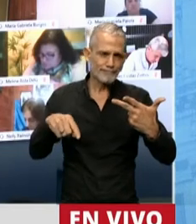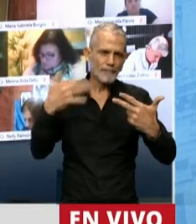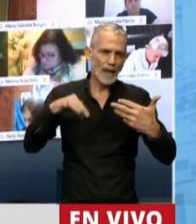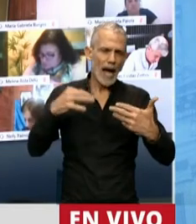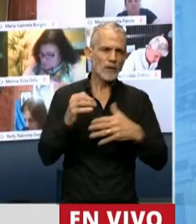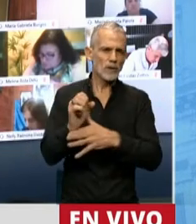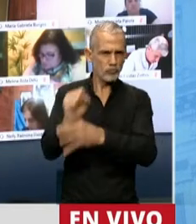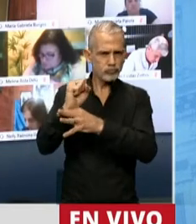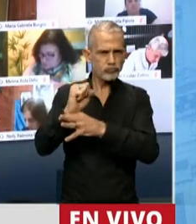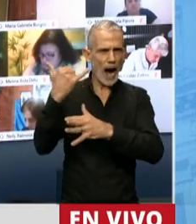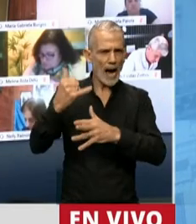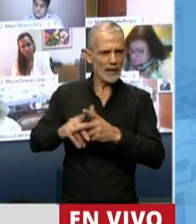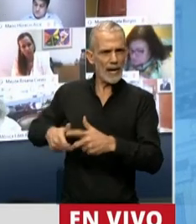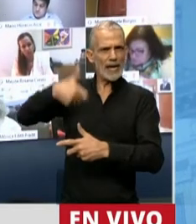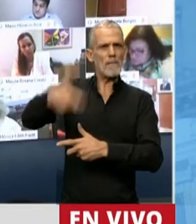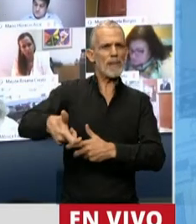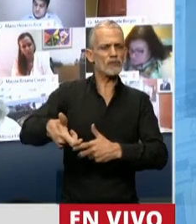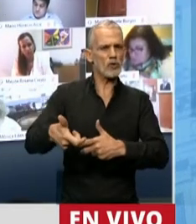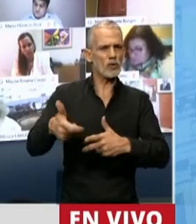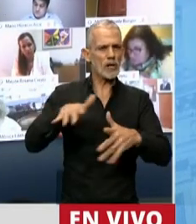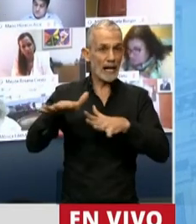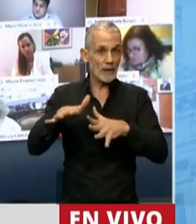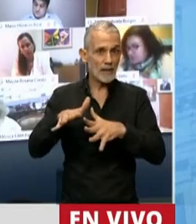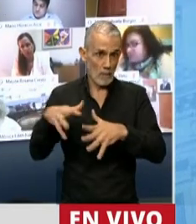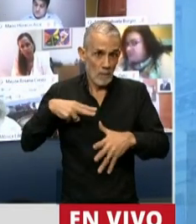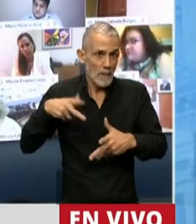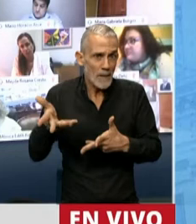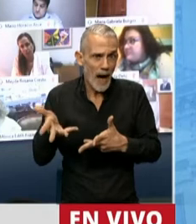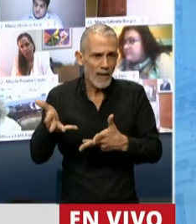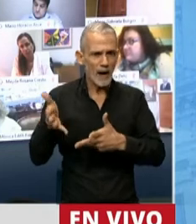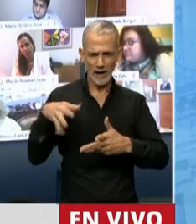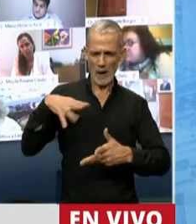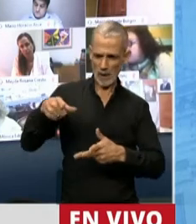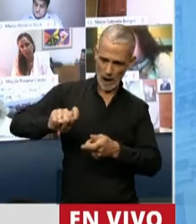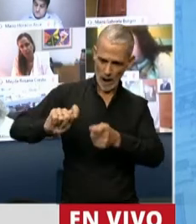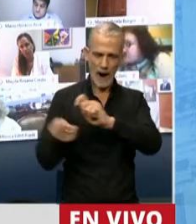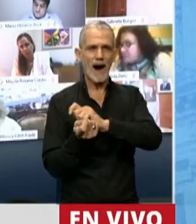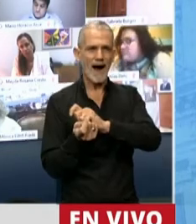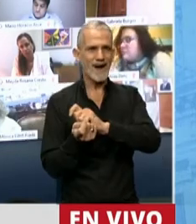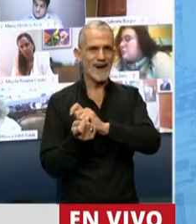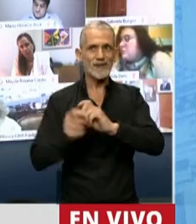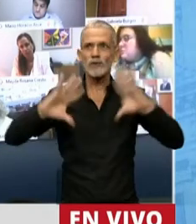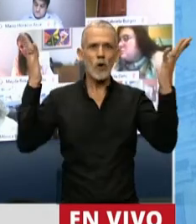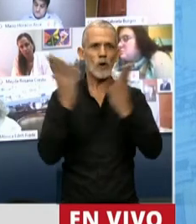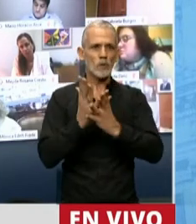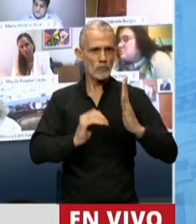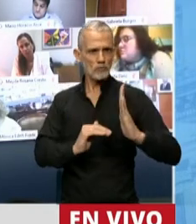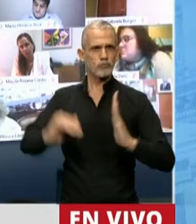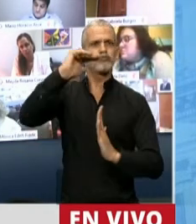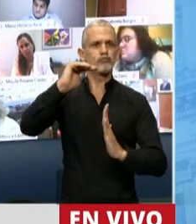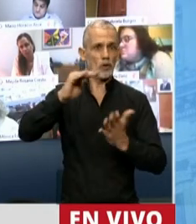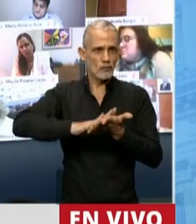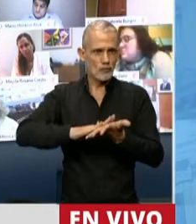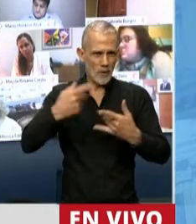de la capacidad, de la inversión de la actividad privada que ha transformado a la Argentina en una potencia mundial en